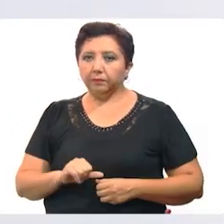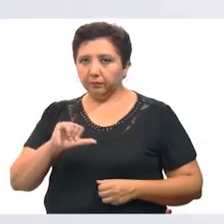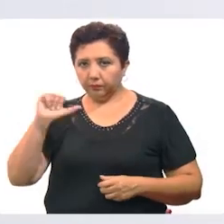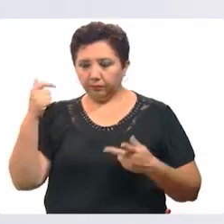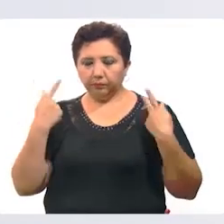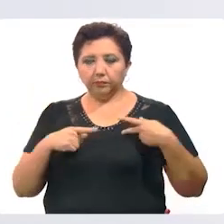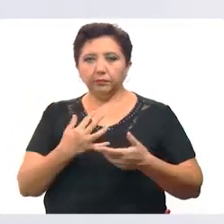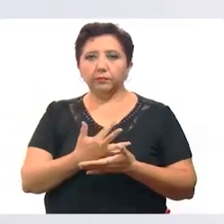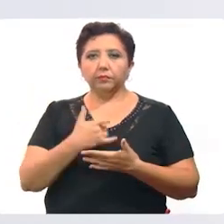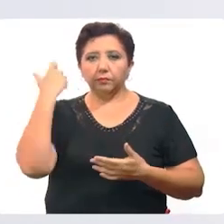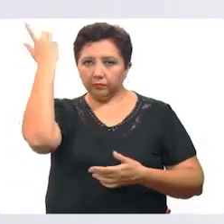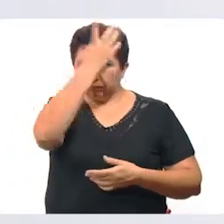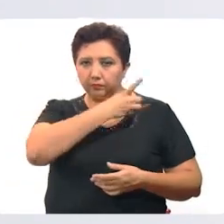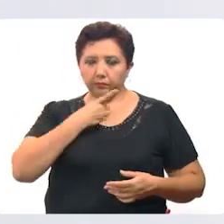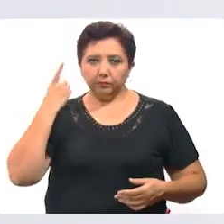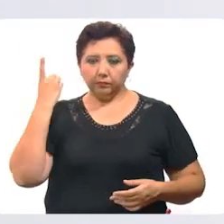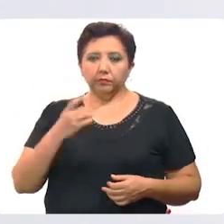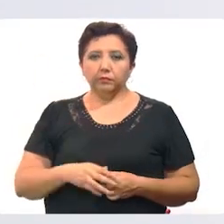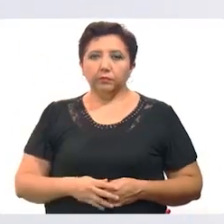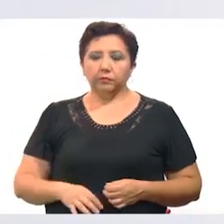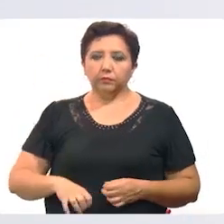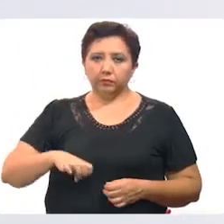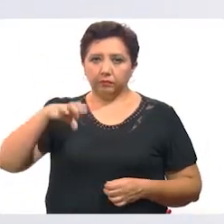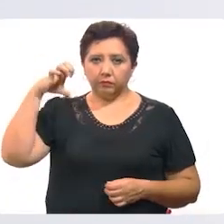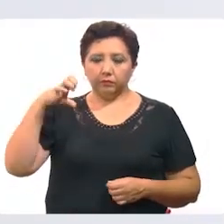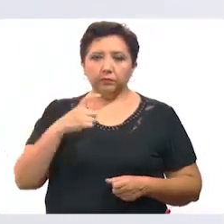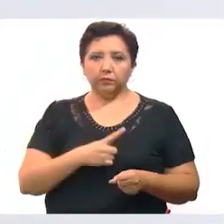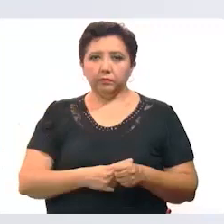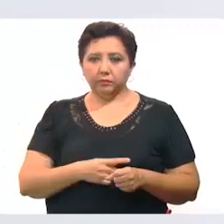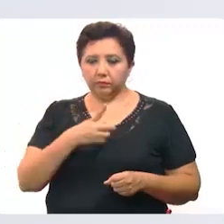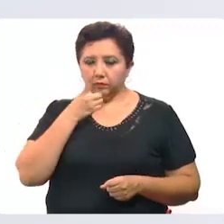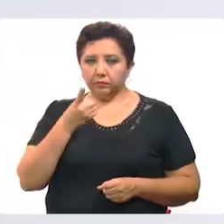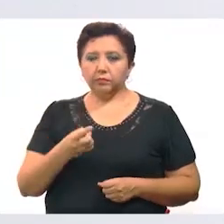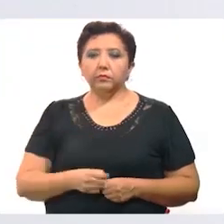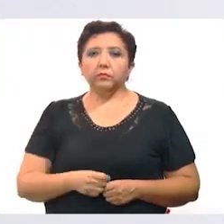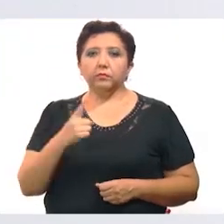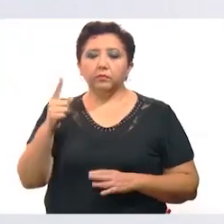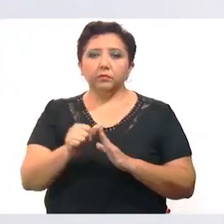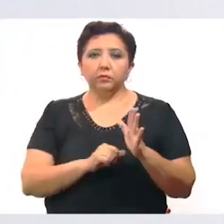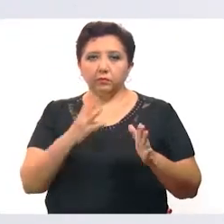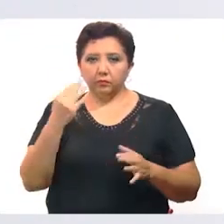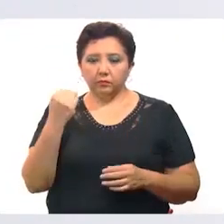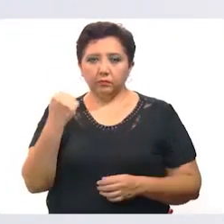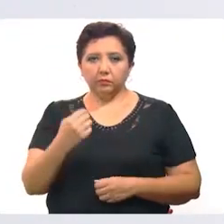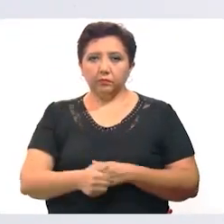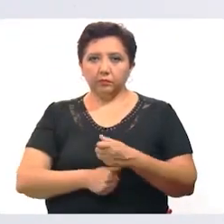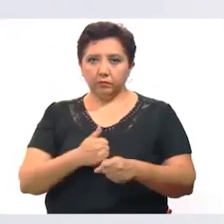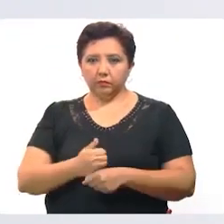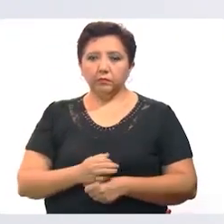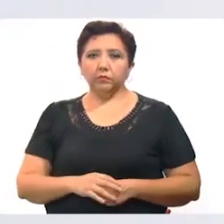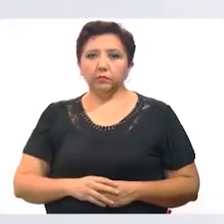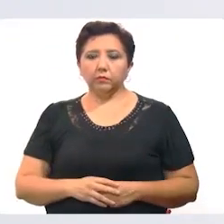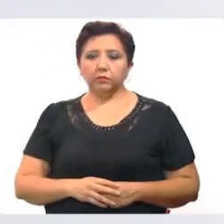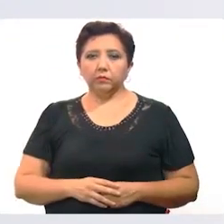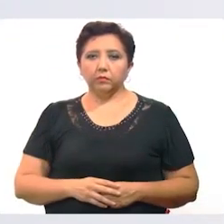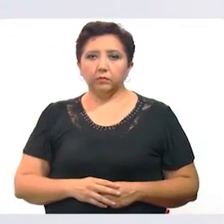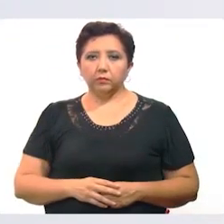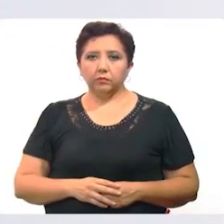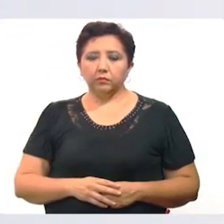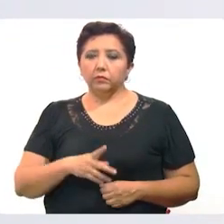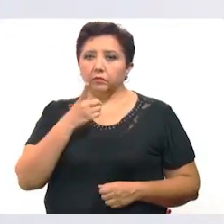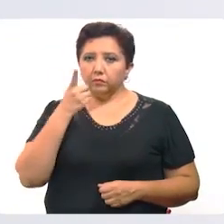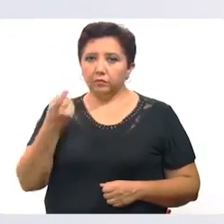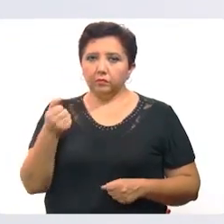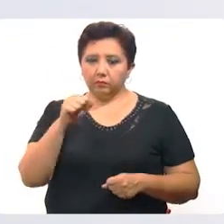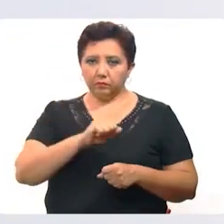Hay otros pacientes a la espera de diagnóstico. El rango de edad de los casos es de 1 mes a 99 años.